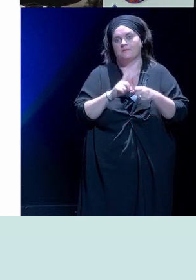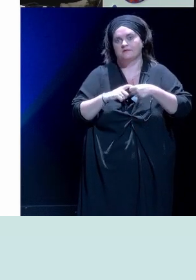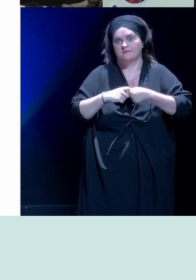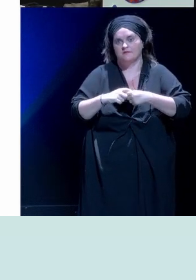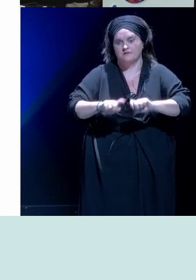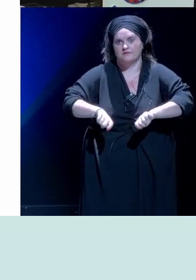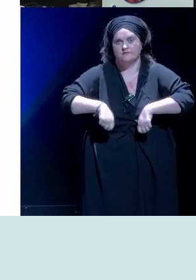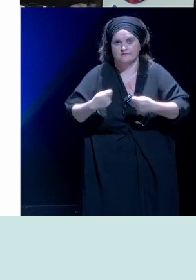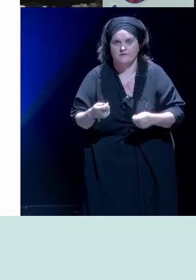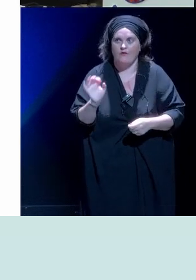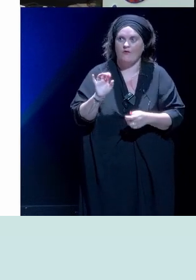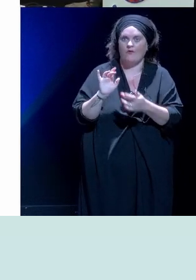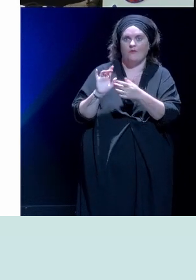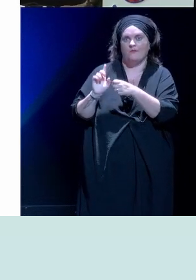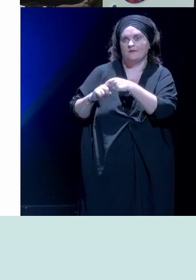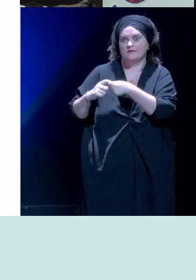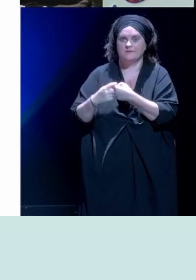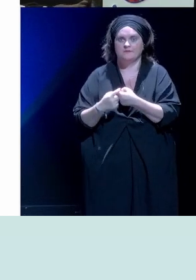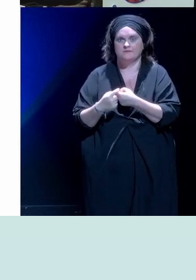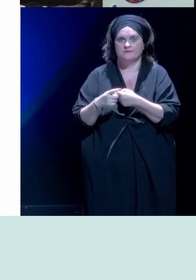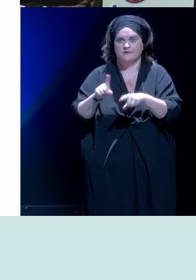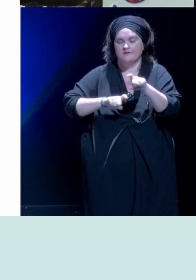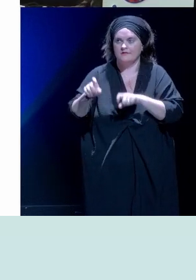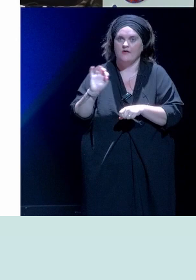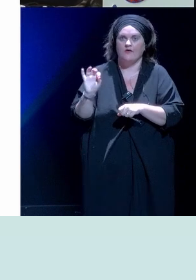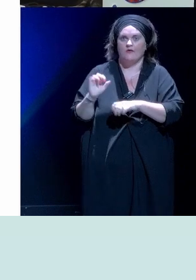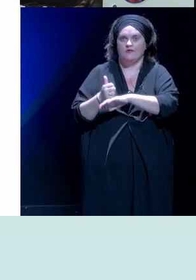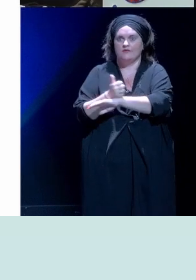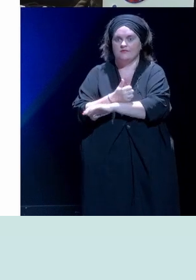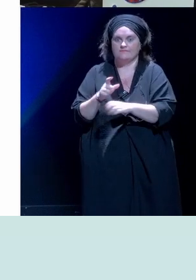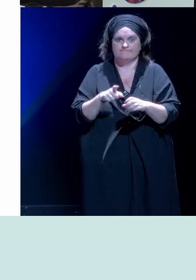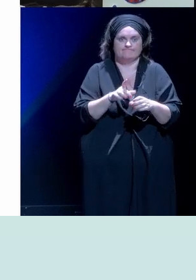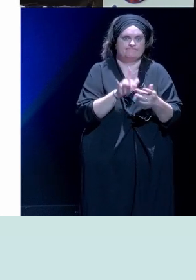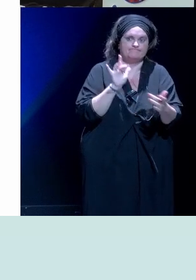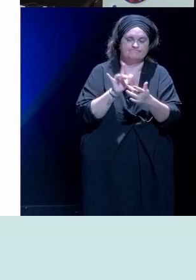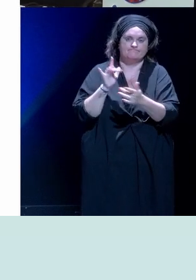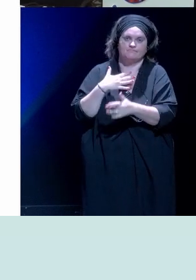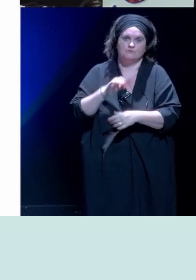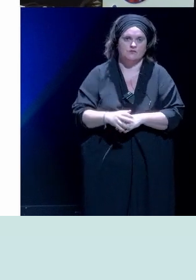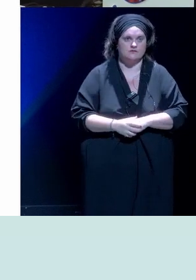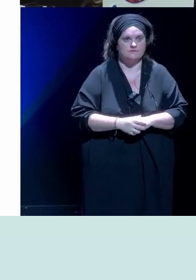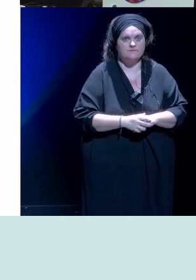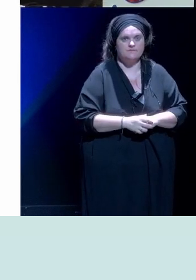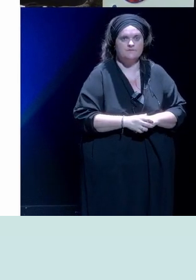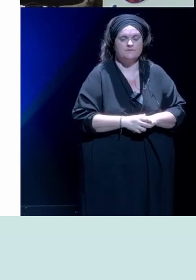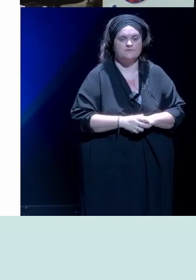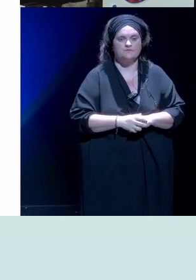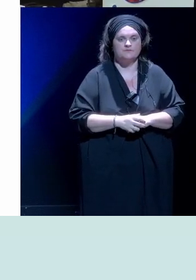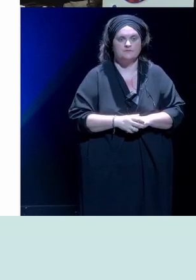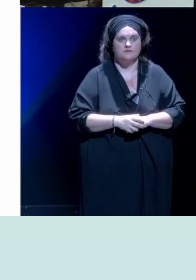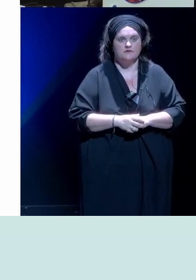de ciudadanía. Nos faltan vínculos. Hay individuos en la periferia de nuestra sociedad que no